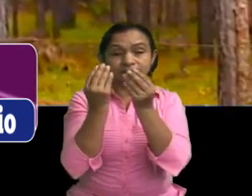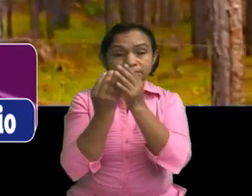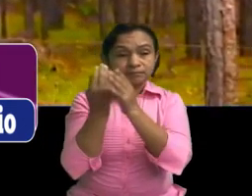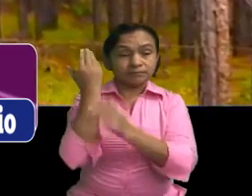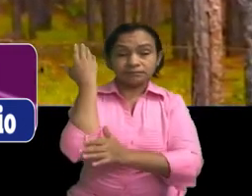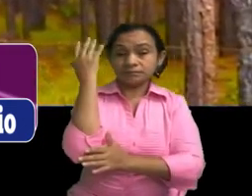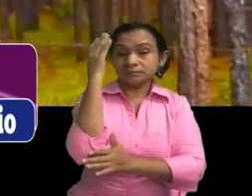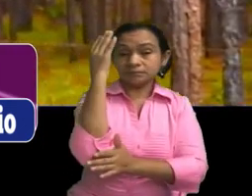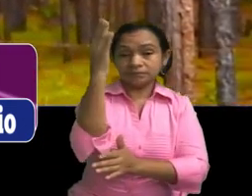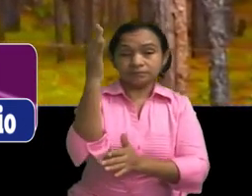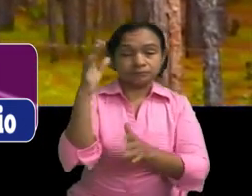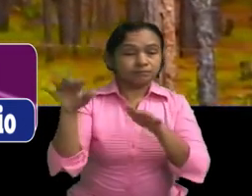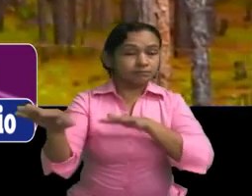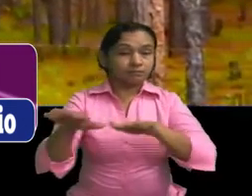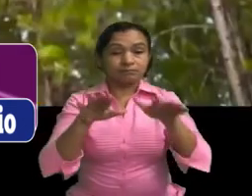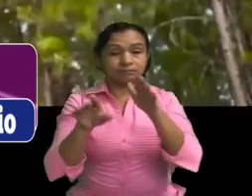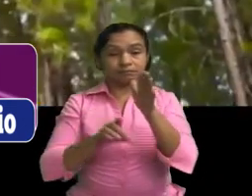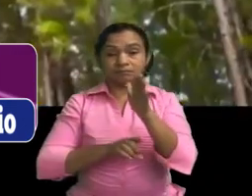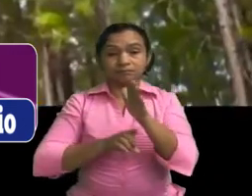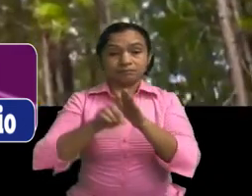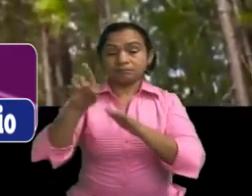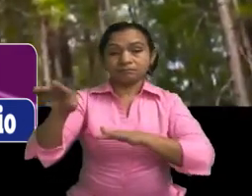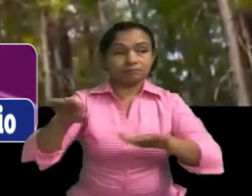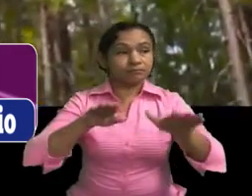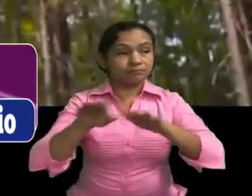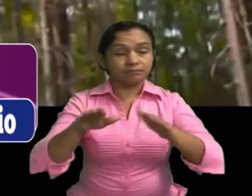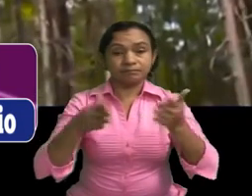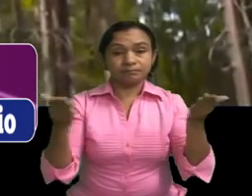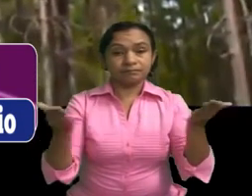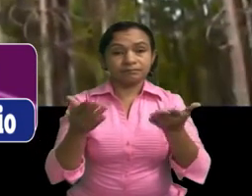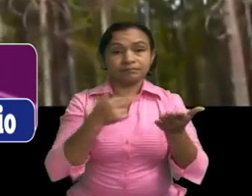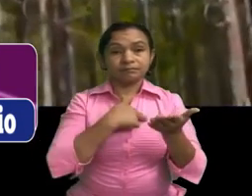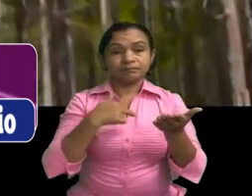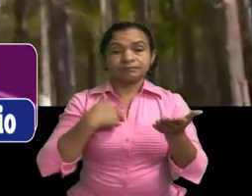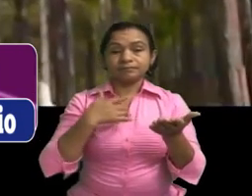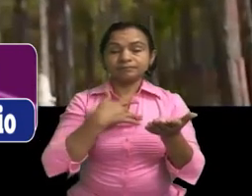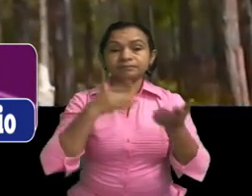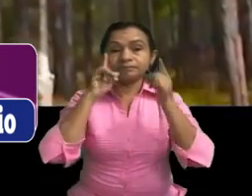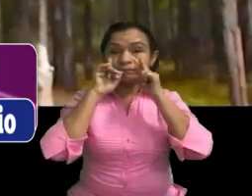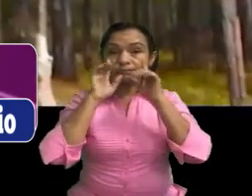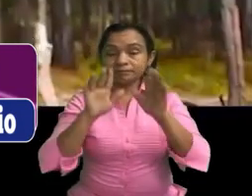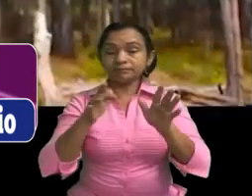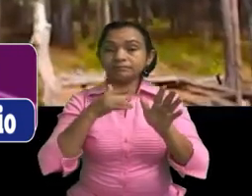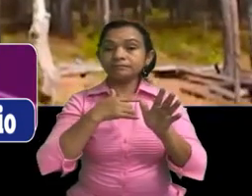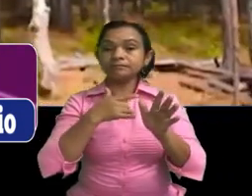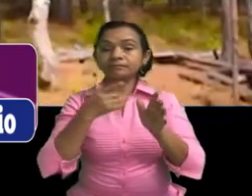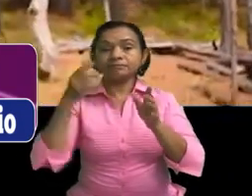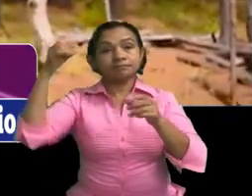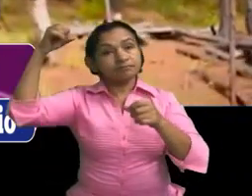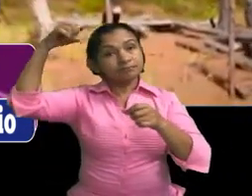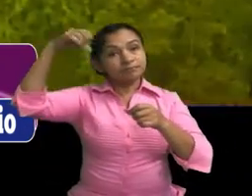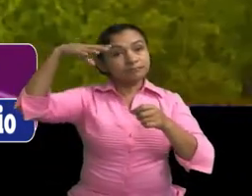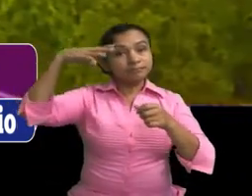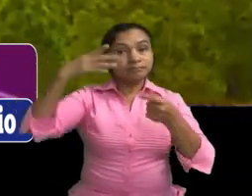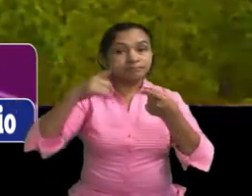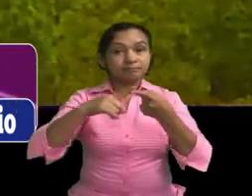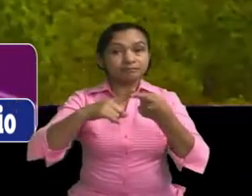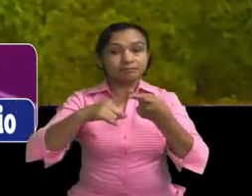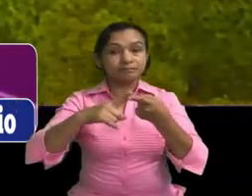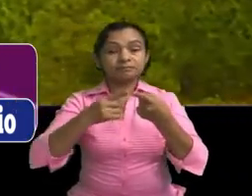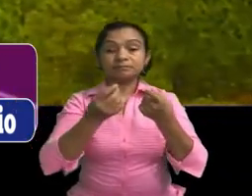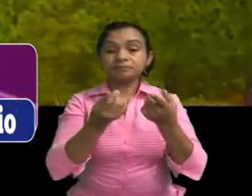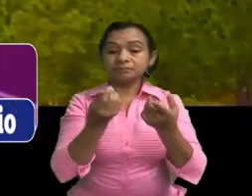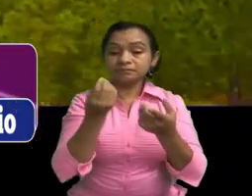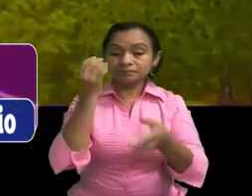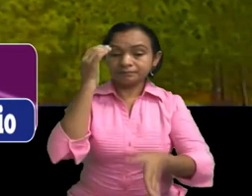también no logran desarrollarse en su esplendor el resto. Porque necesitan la luz del sol, ¿no? Porque necesitan luz, porque hay una competencia de